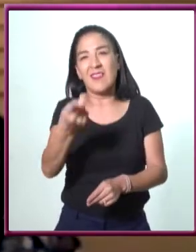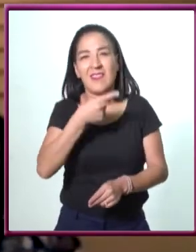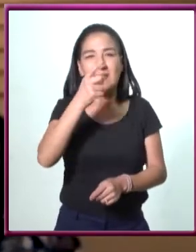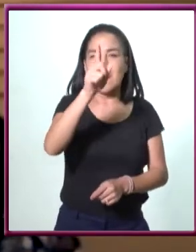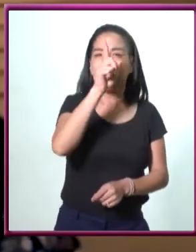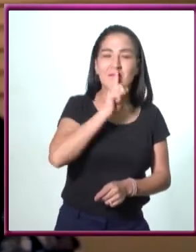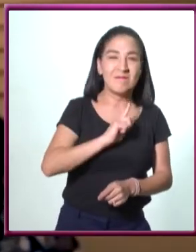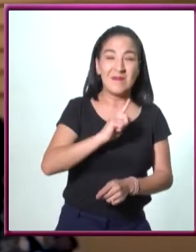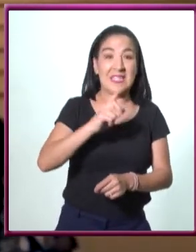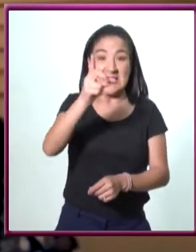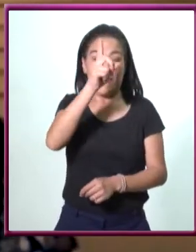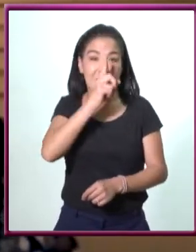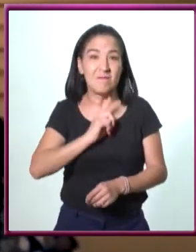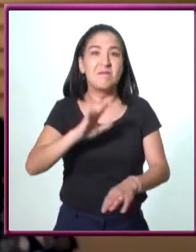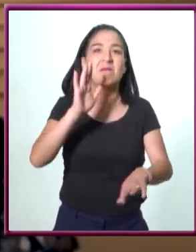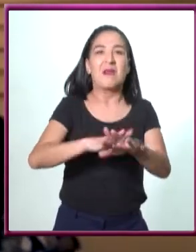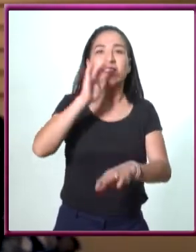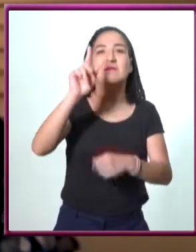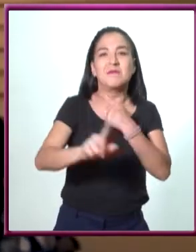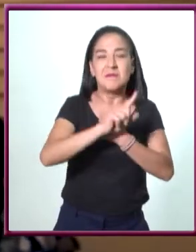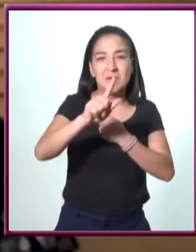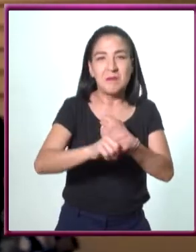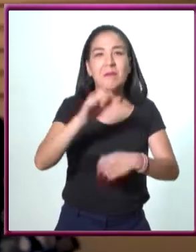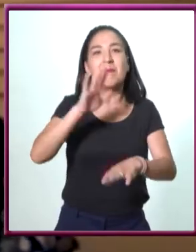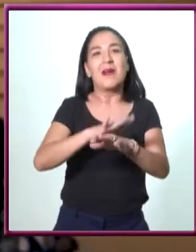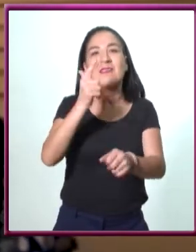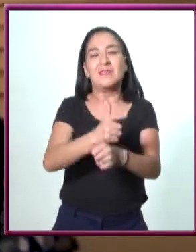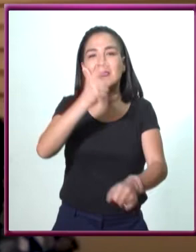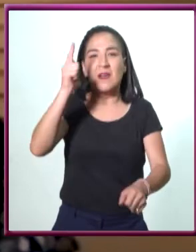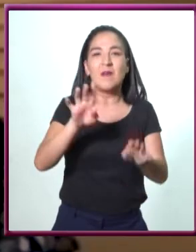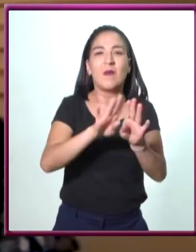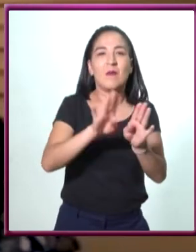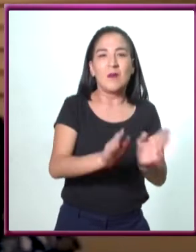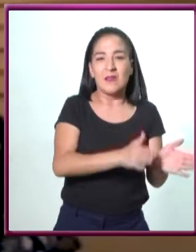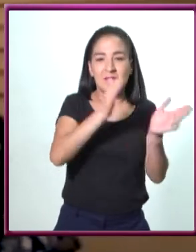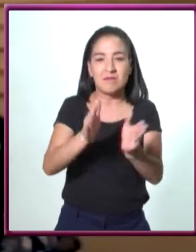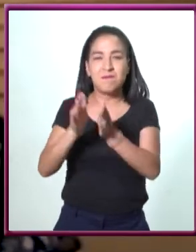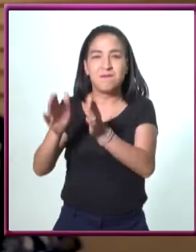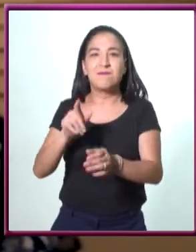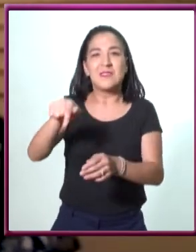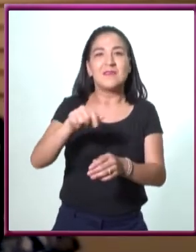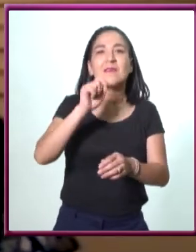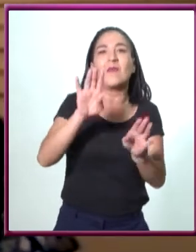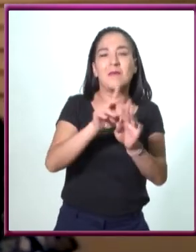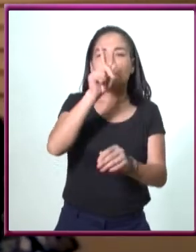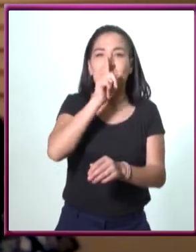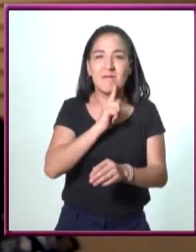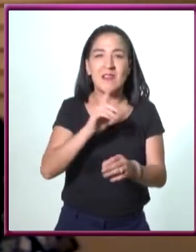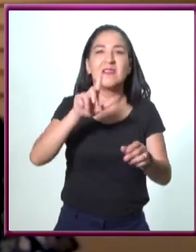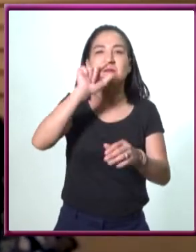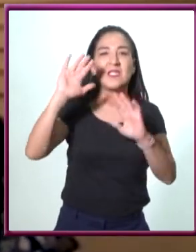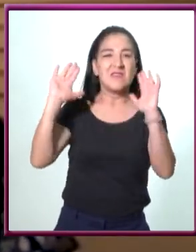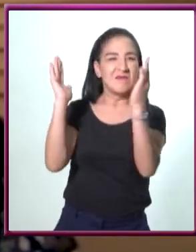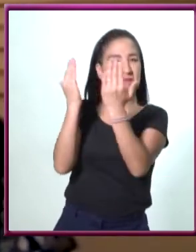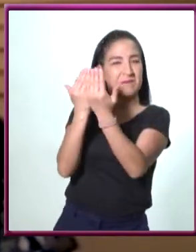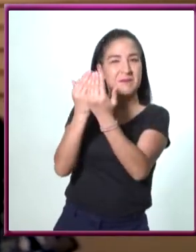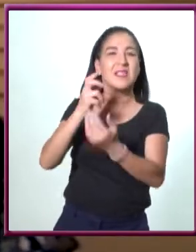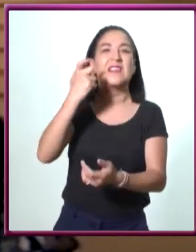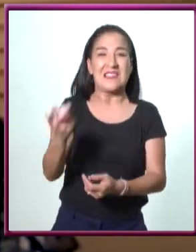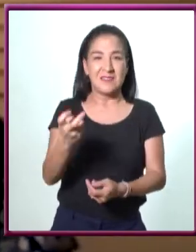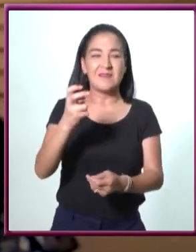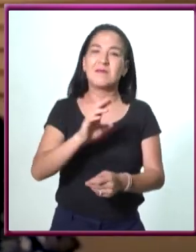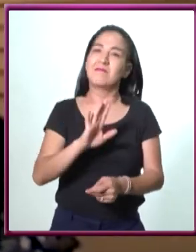promueve más conflictos que se hacen más grandes, que se postergan, promueve aislamiento y ninguna de